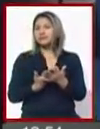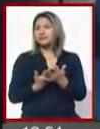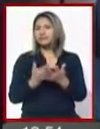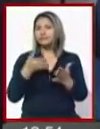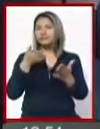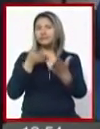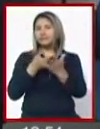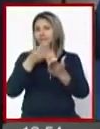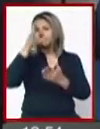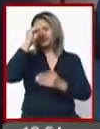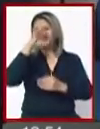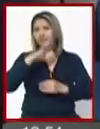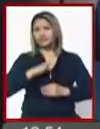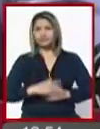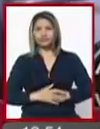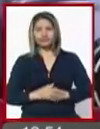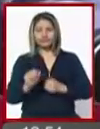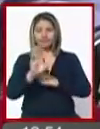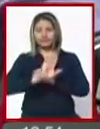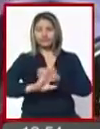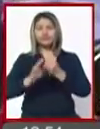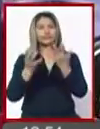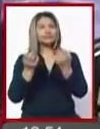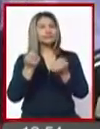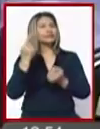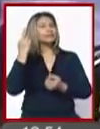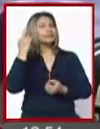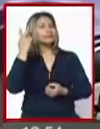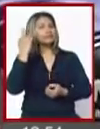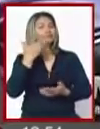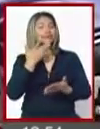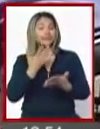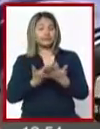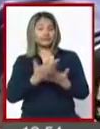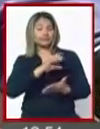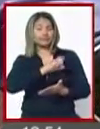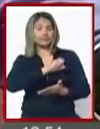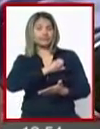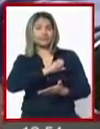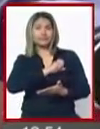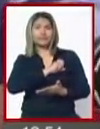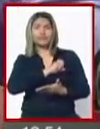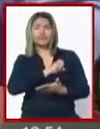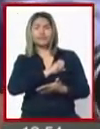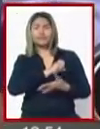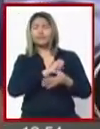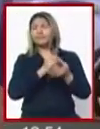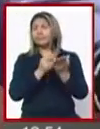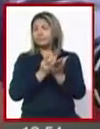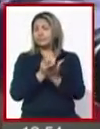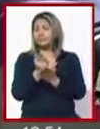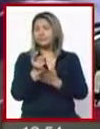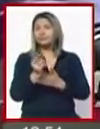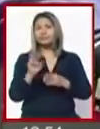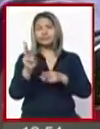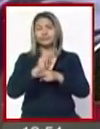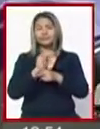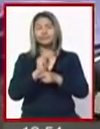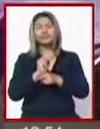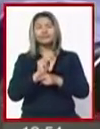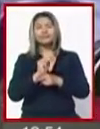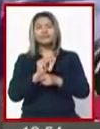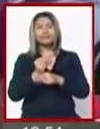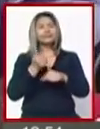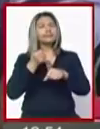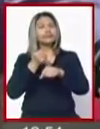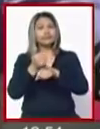contundentes en contra del imputado. La defensa de él quiere dar vuelta ya que las pruebas de la policía que ha presentado son contundentes. Por eso es que el Ministerio Público